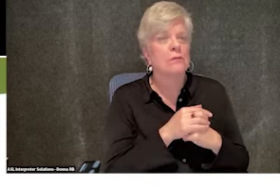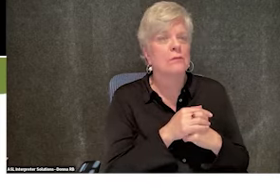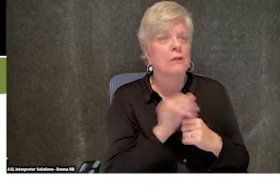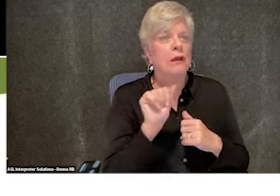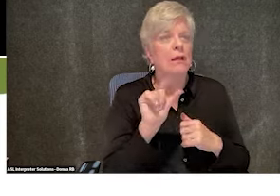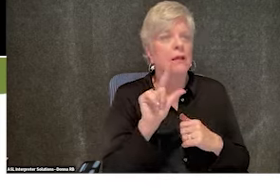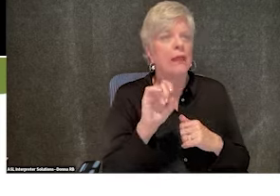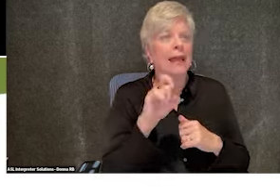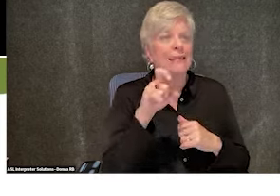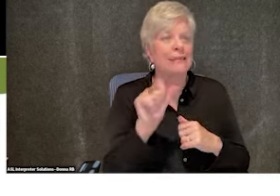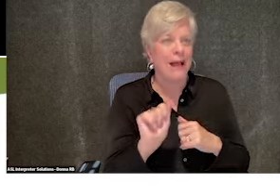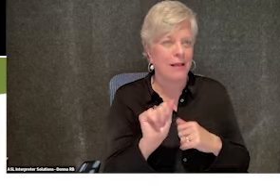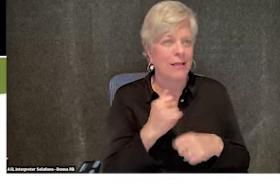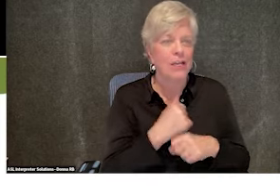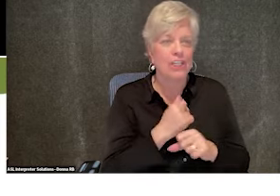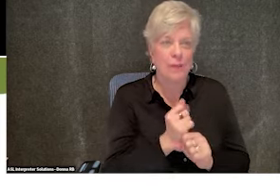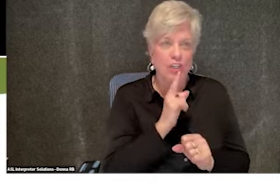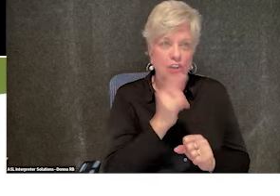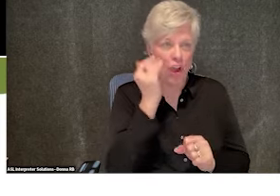hay toda esa clase de cosas.